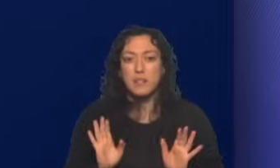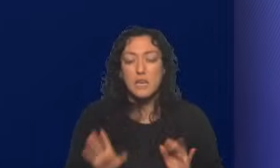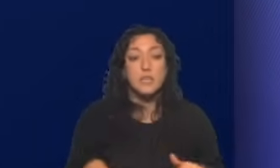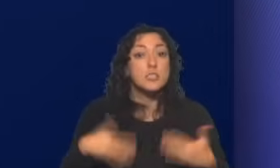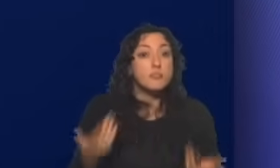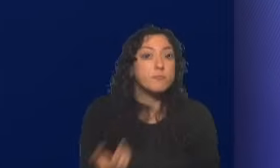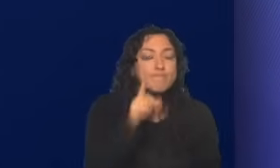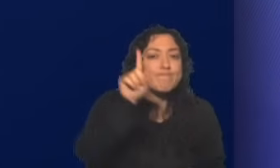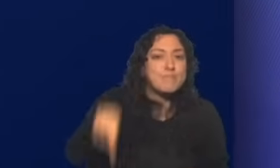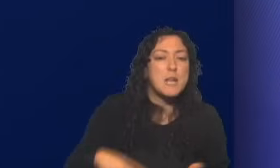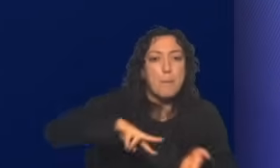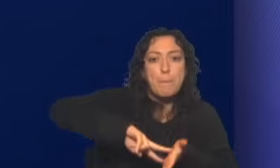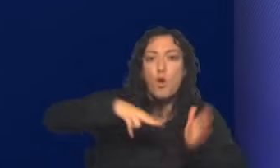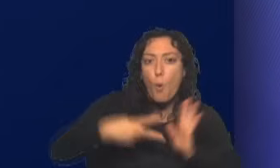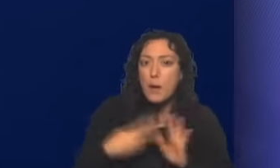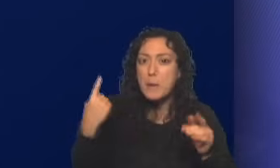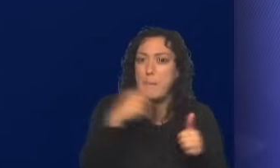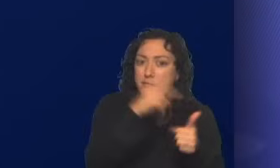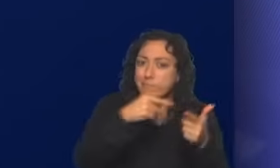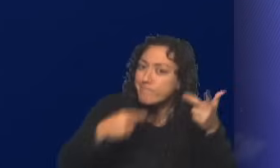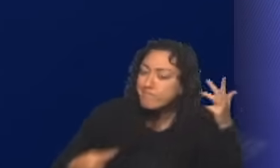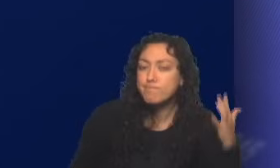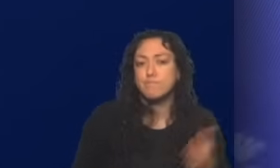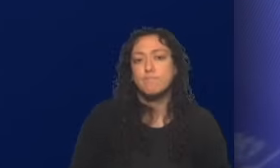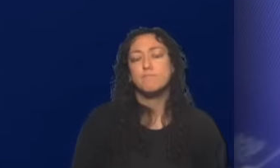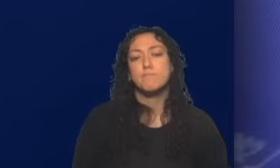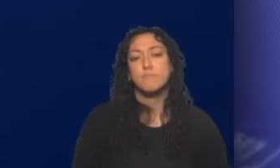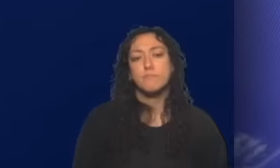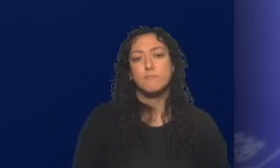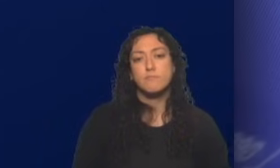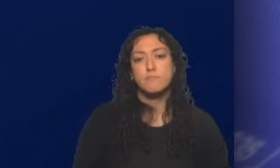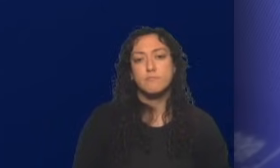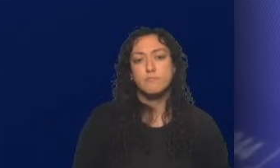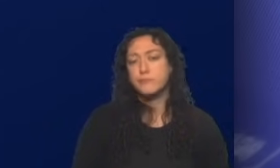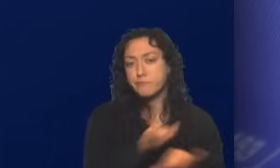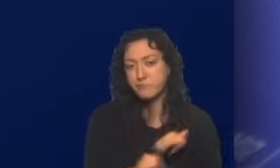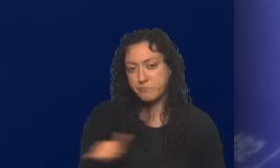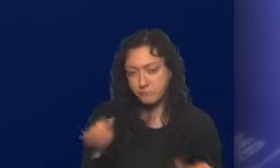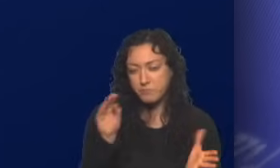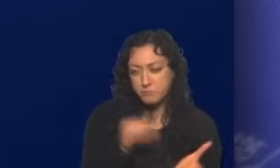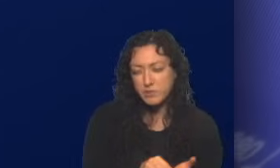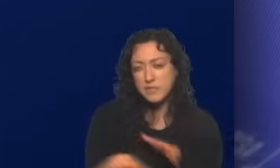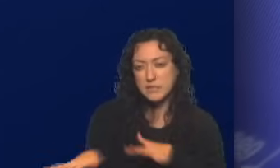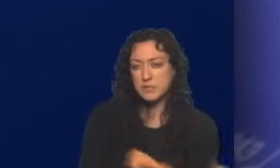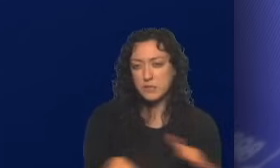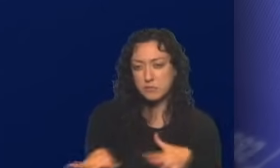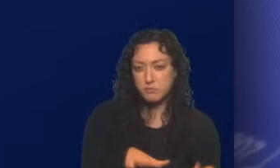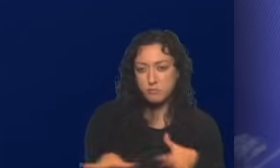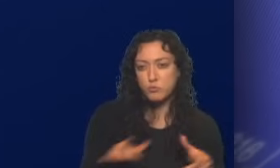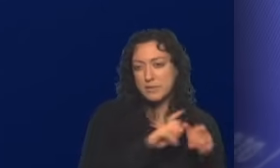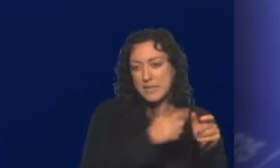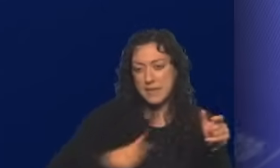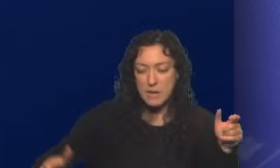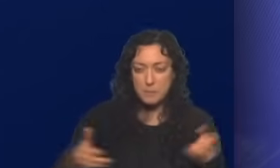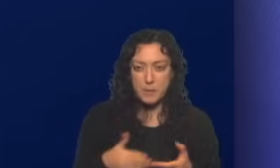generar complicaciones varias, sin duda. Bueno, seguimos repasando más datos de lo que está sucediendo en el Canal